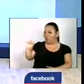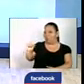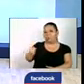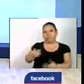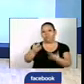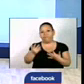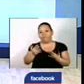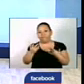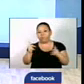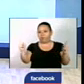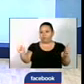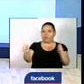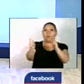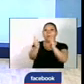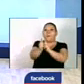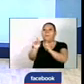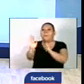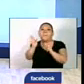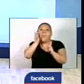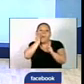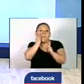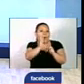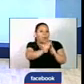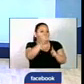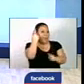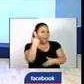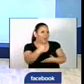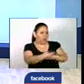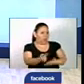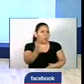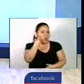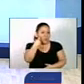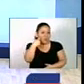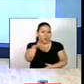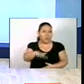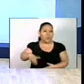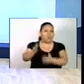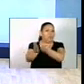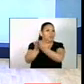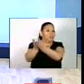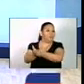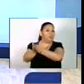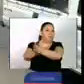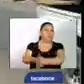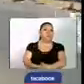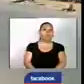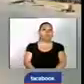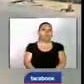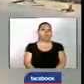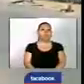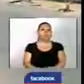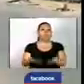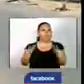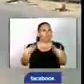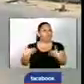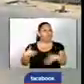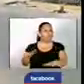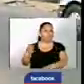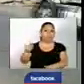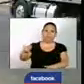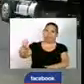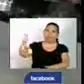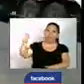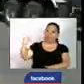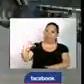madre e hijo para poderse reencontrar esto ocurrió en el departamento de la unión por más de tres décadas